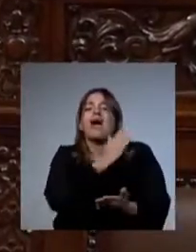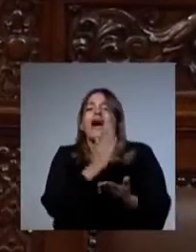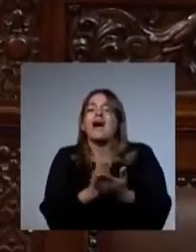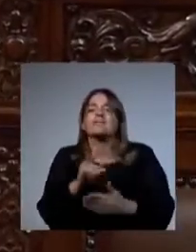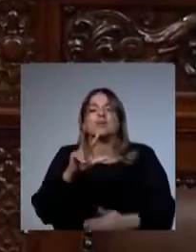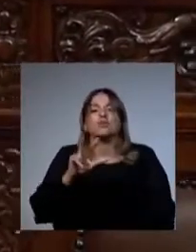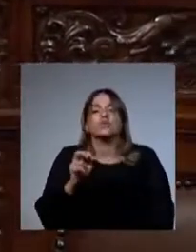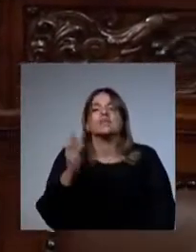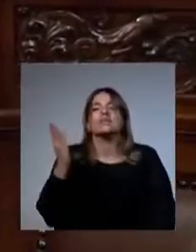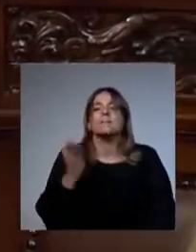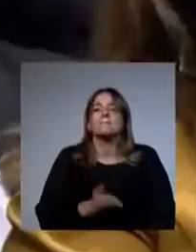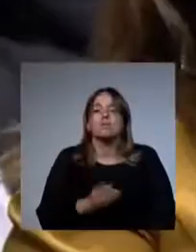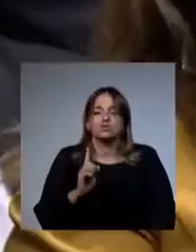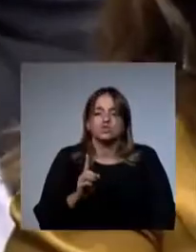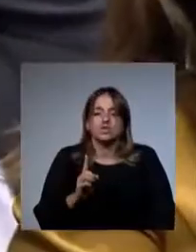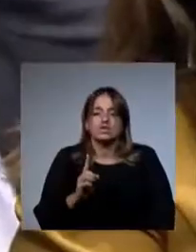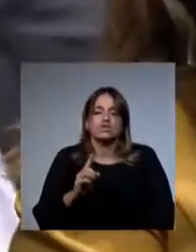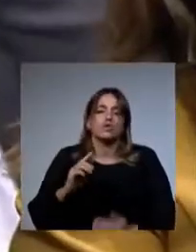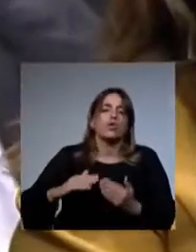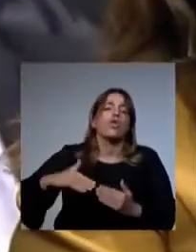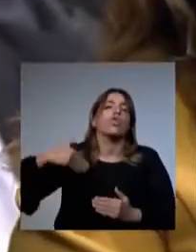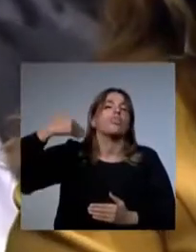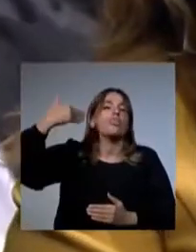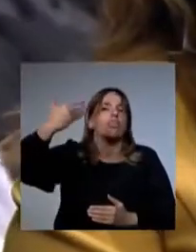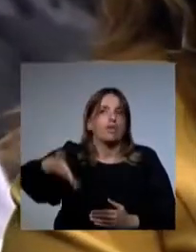un 30% posterior.